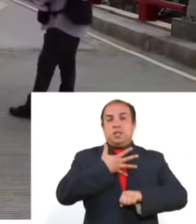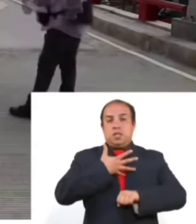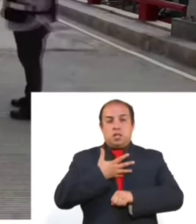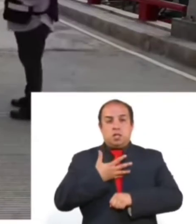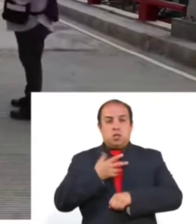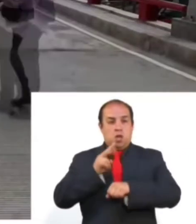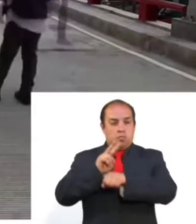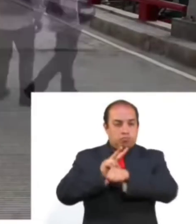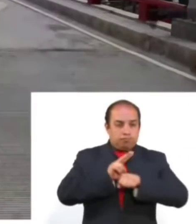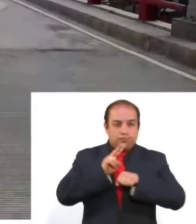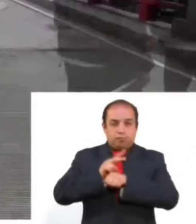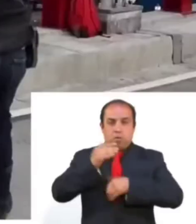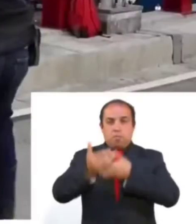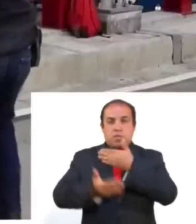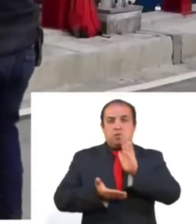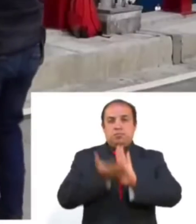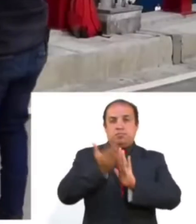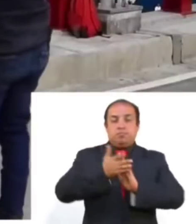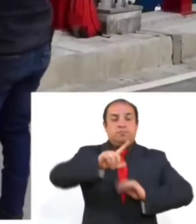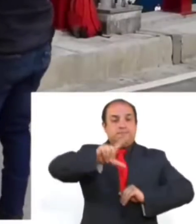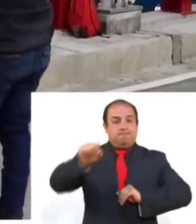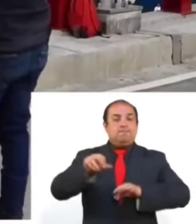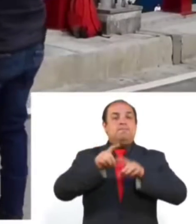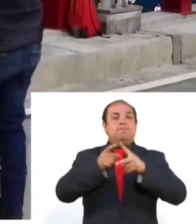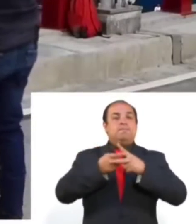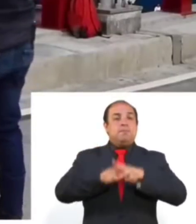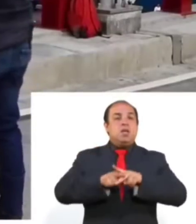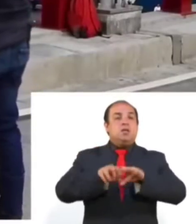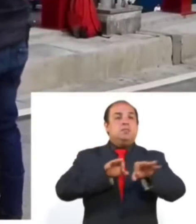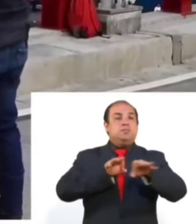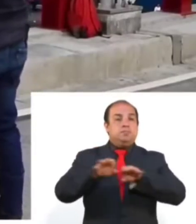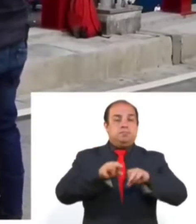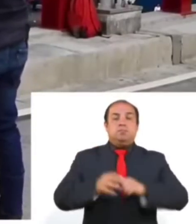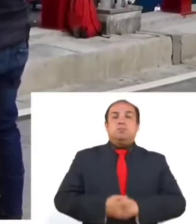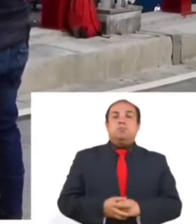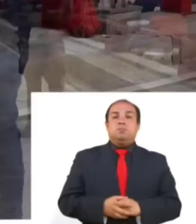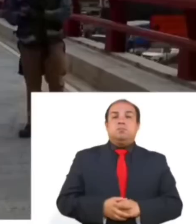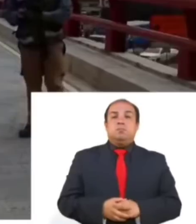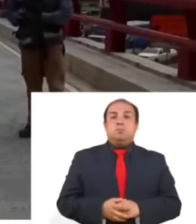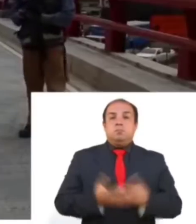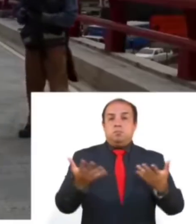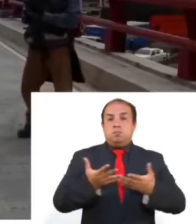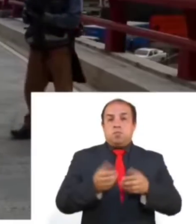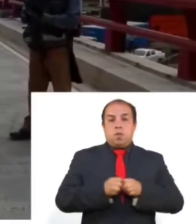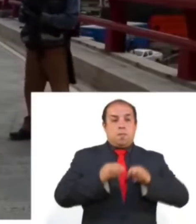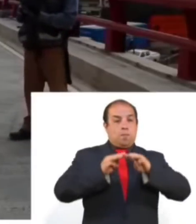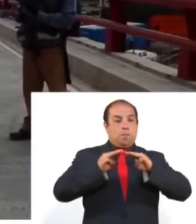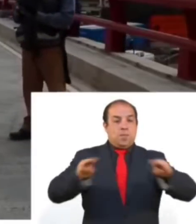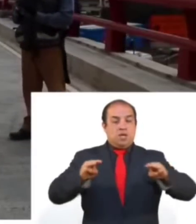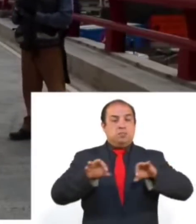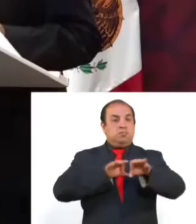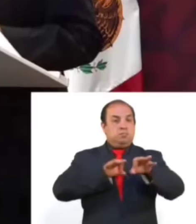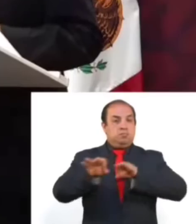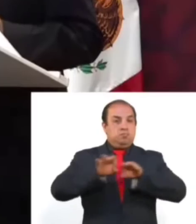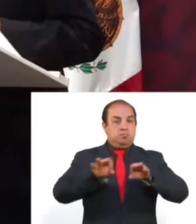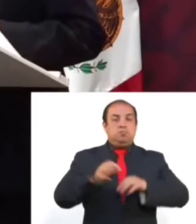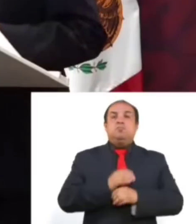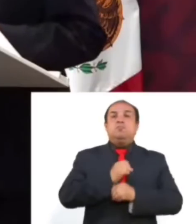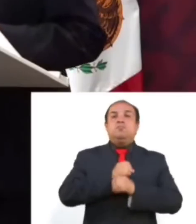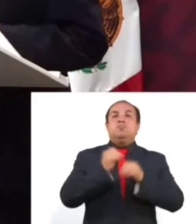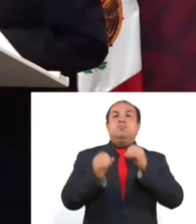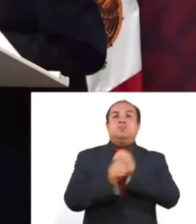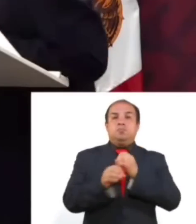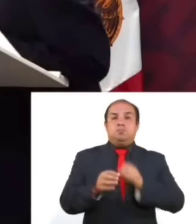y a ya la puesta en Operación llevando a cabo este tipo de mediciones y de obras entonces